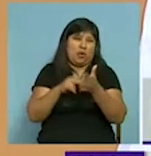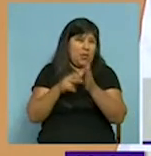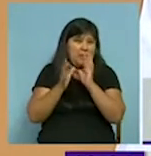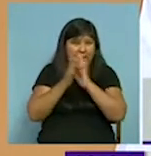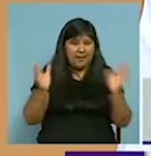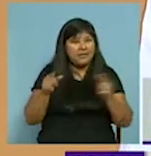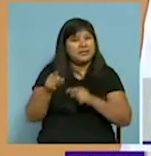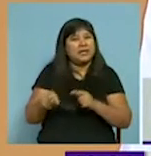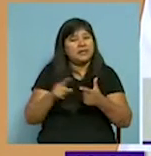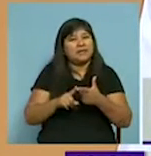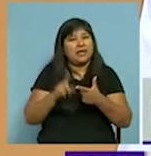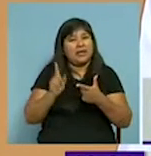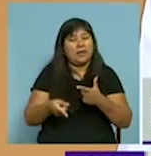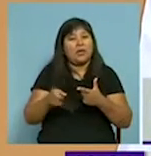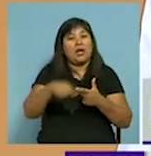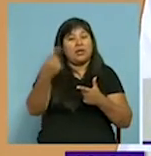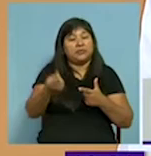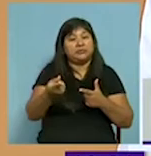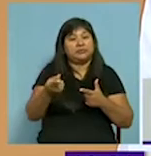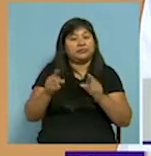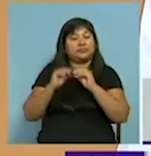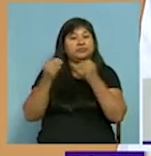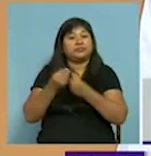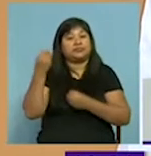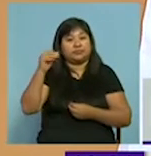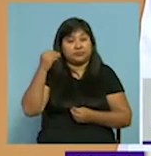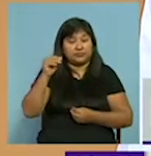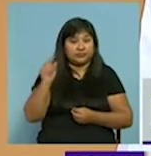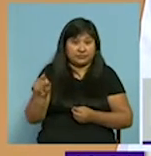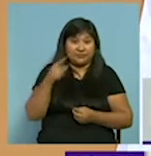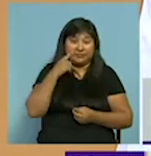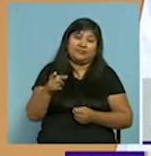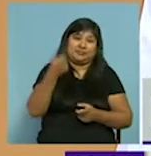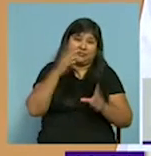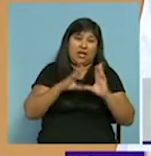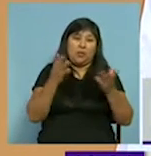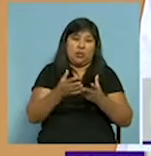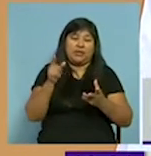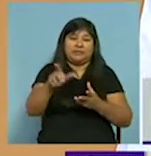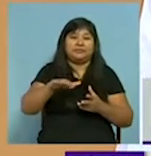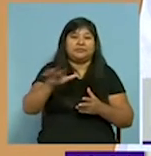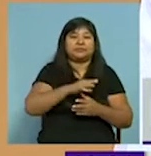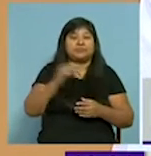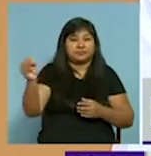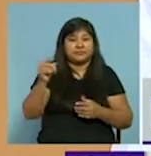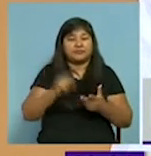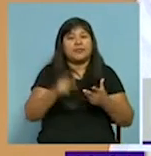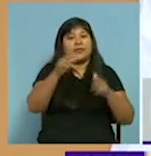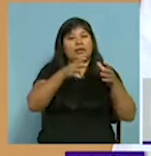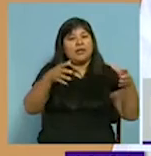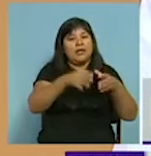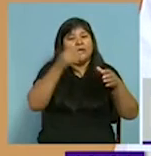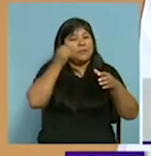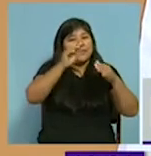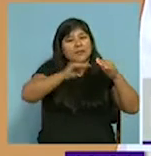una alegría de lo que ha sido el mundial de brasil desde el holismo you que es exactamente de lo deportivo pero a nivel ligas menores